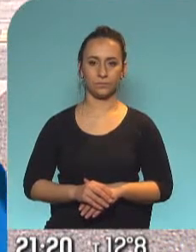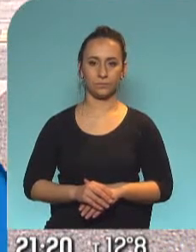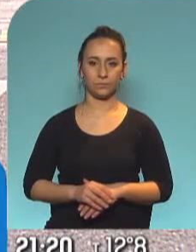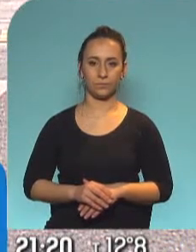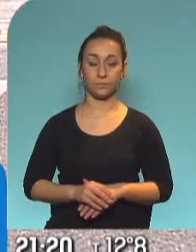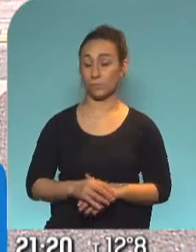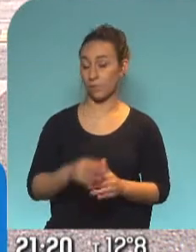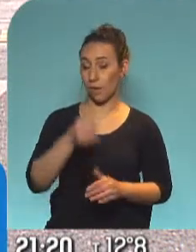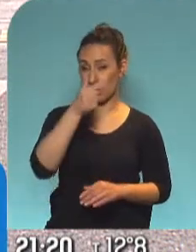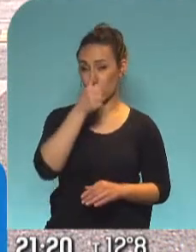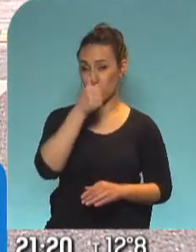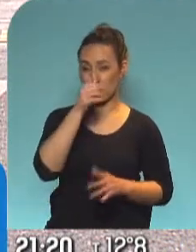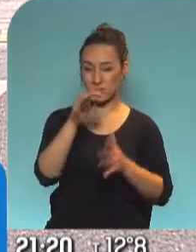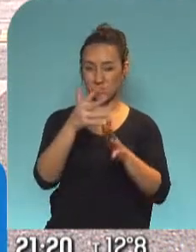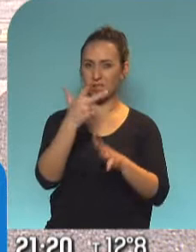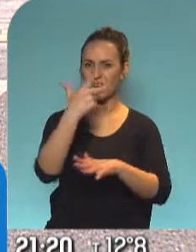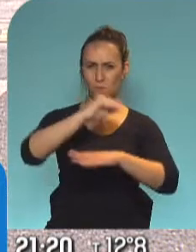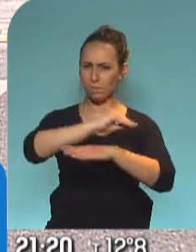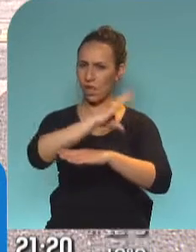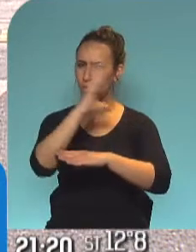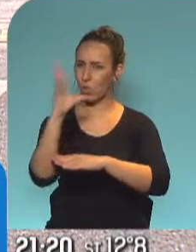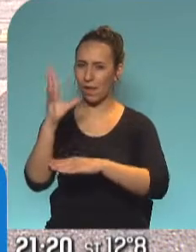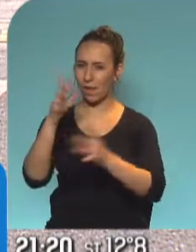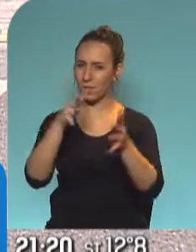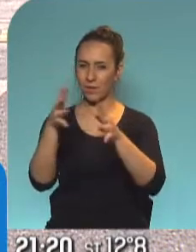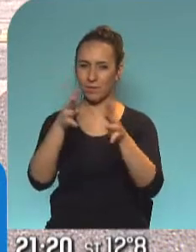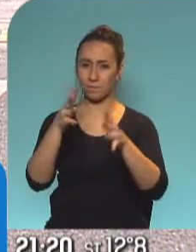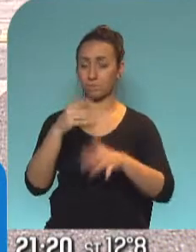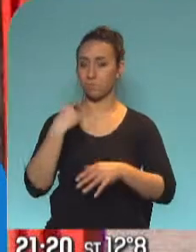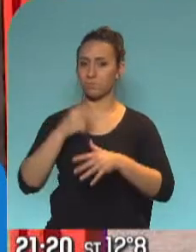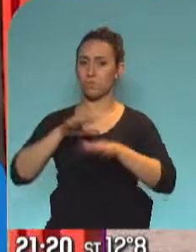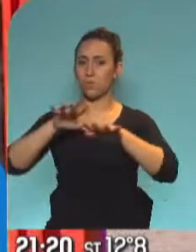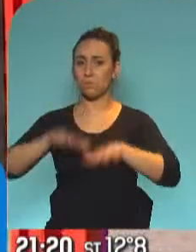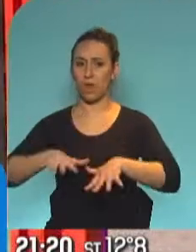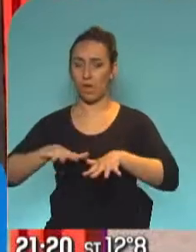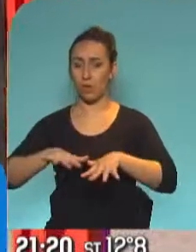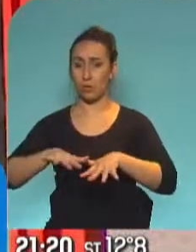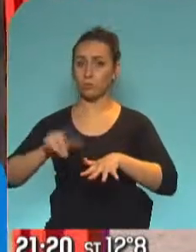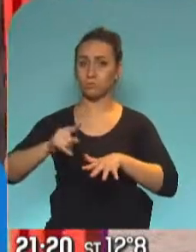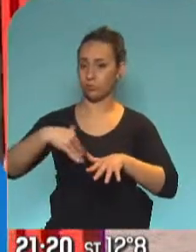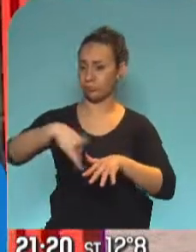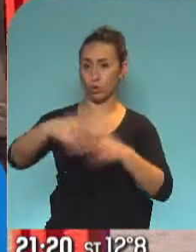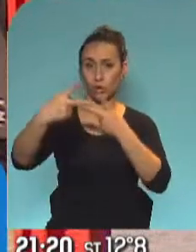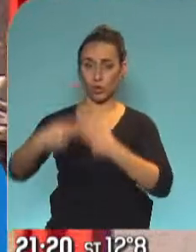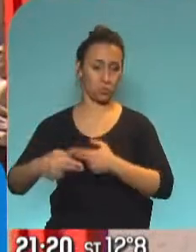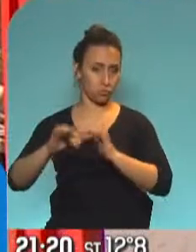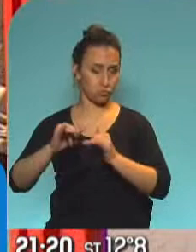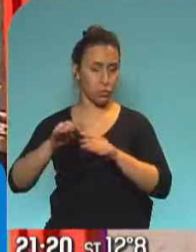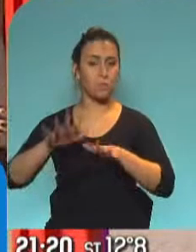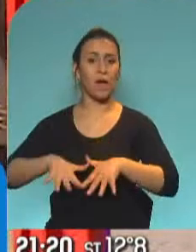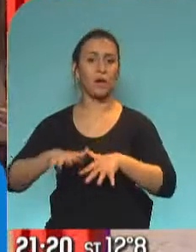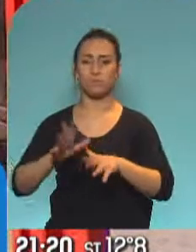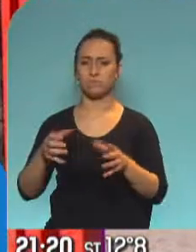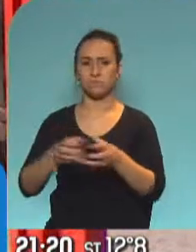El domingo a más o menos a las 3 de la mañana, estábamos en paro, en corte también acá, éramos un grupo más o menos de